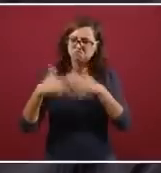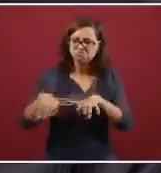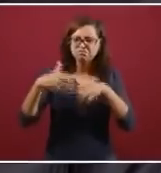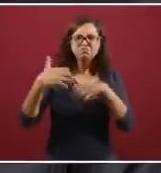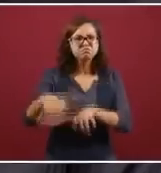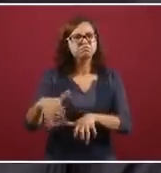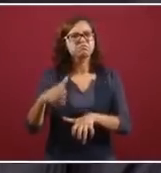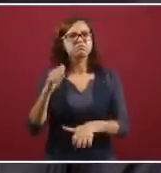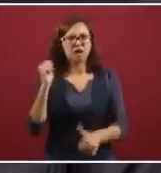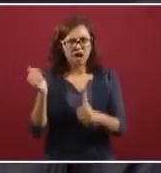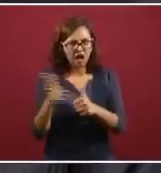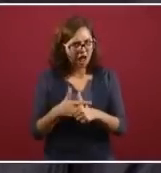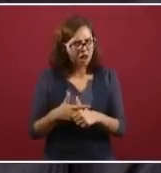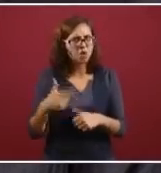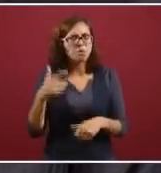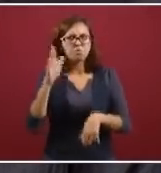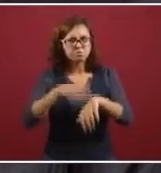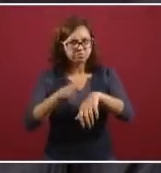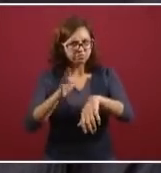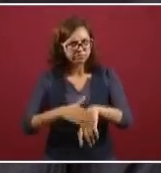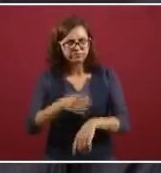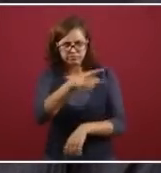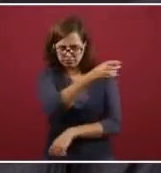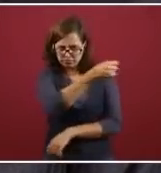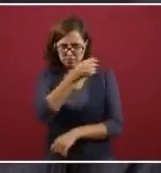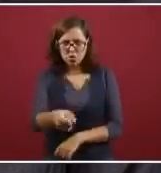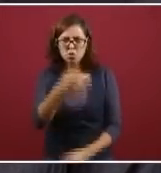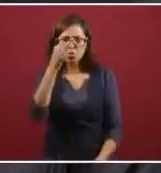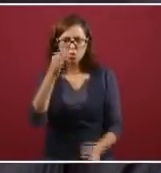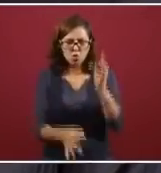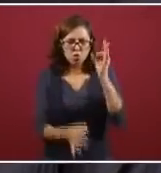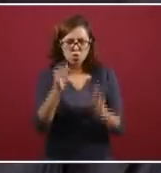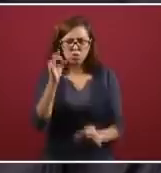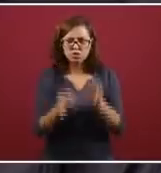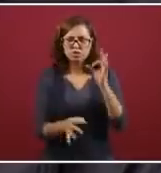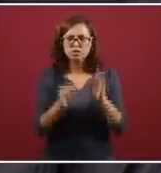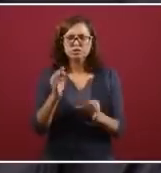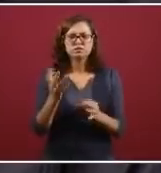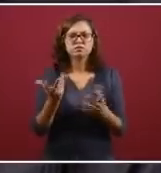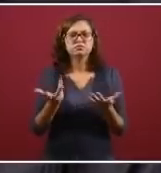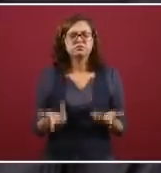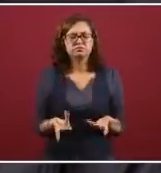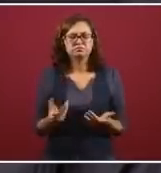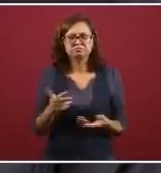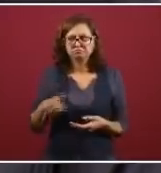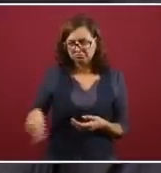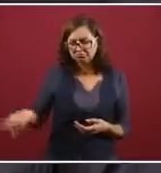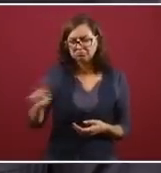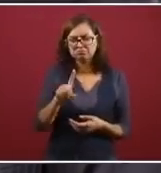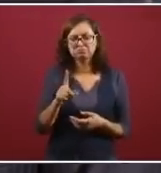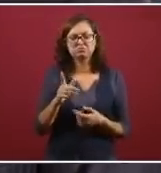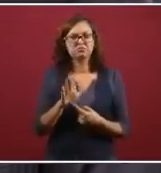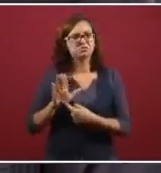sentido, si lo empiezan a expresar